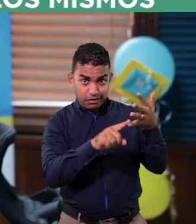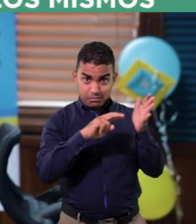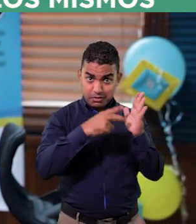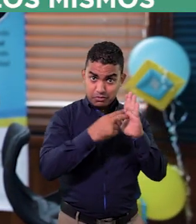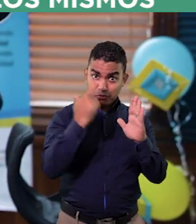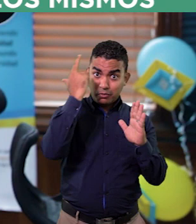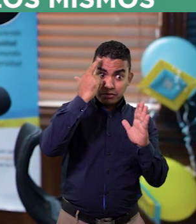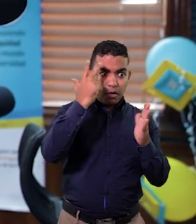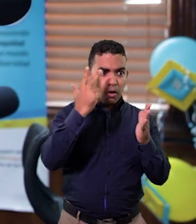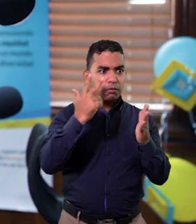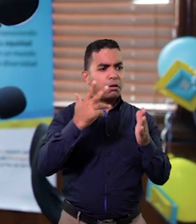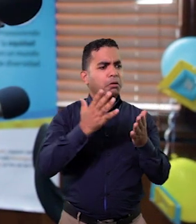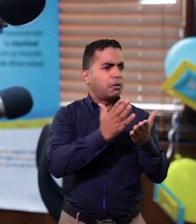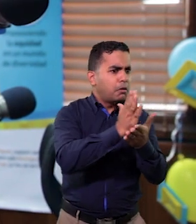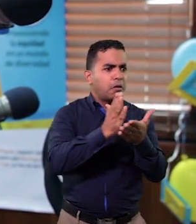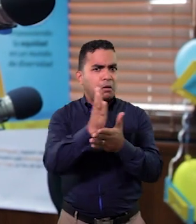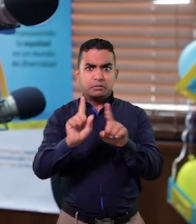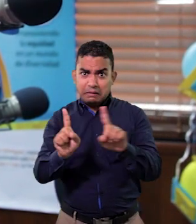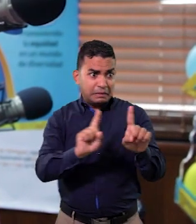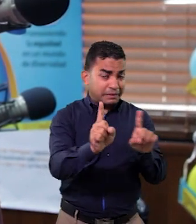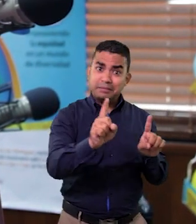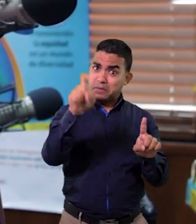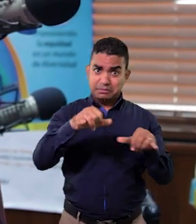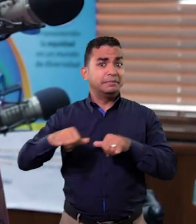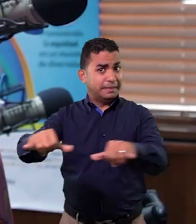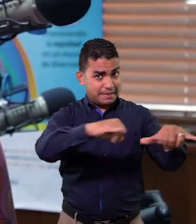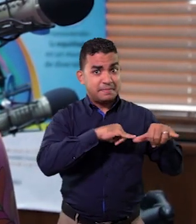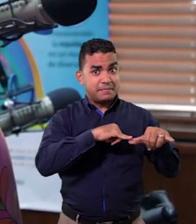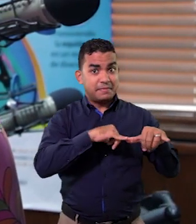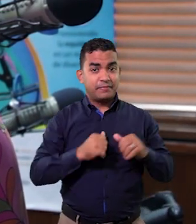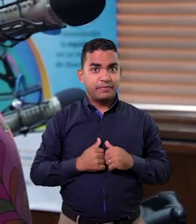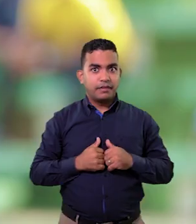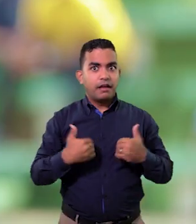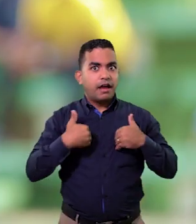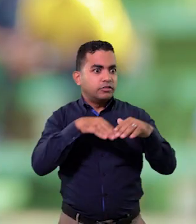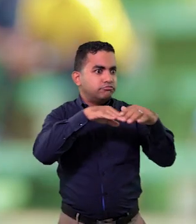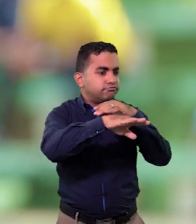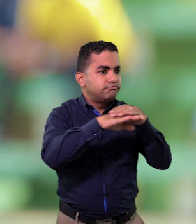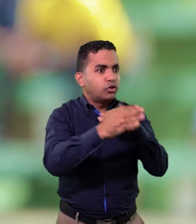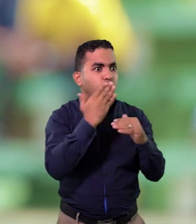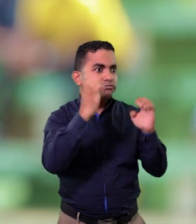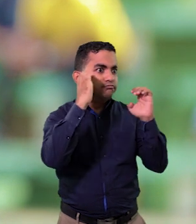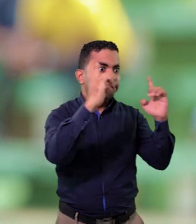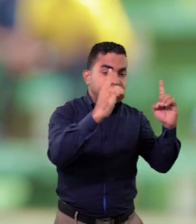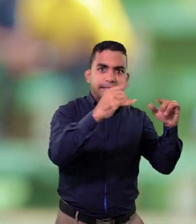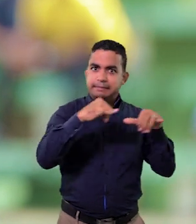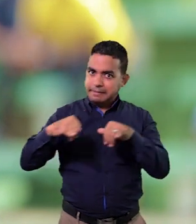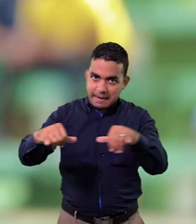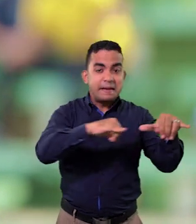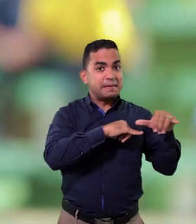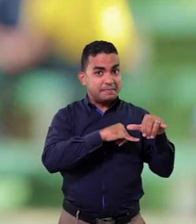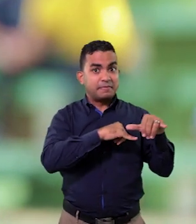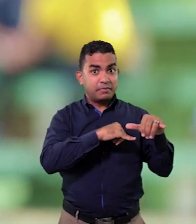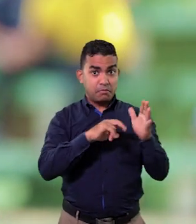son motivos para no tener los mismos derechos y oportunidades que el resto de la población. Tener acceso a una educación de calidad